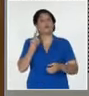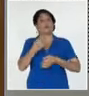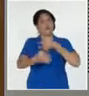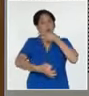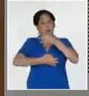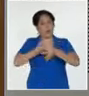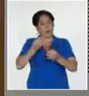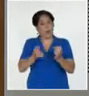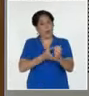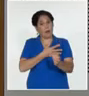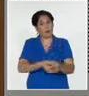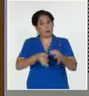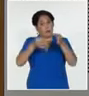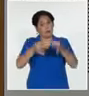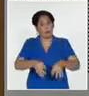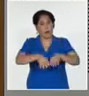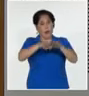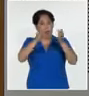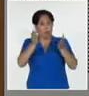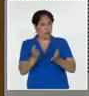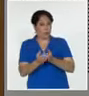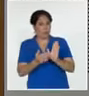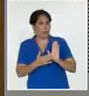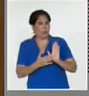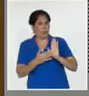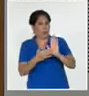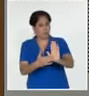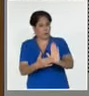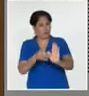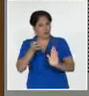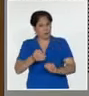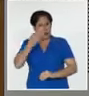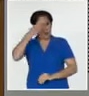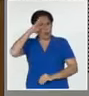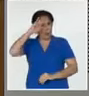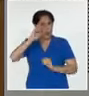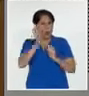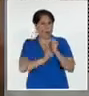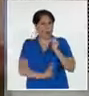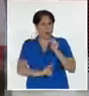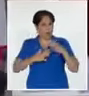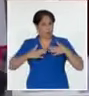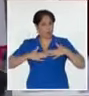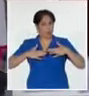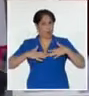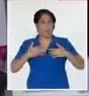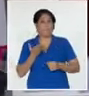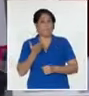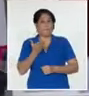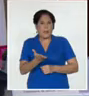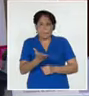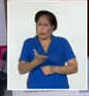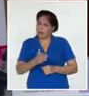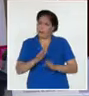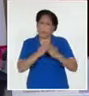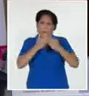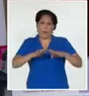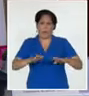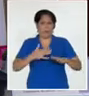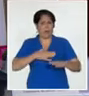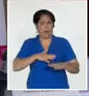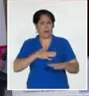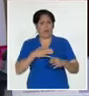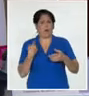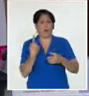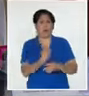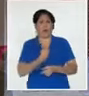cubana al mundo, mostrar el rostro real de Cuba y demandar que se nos deje en paz y sin bloqueos